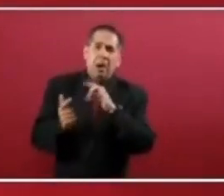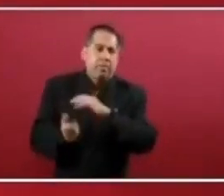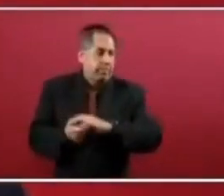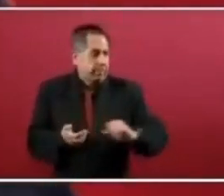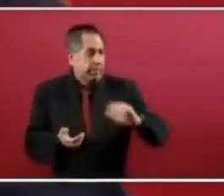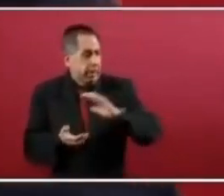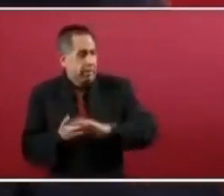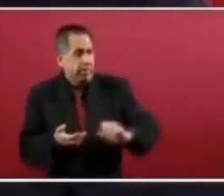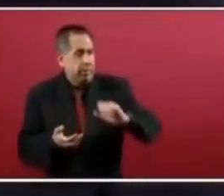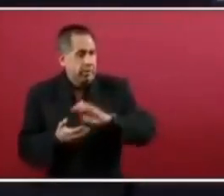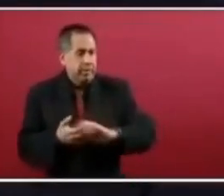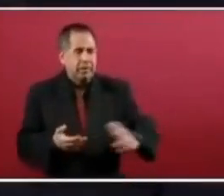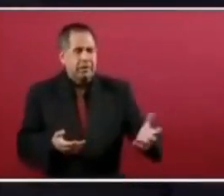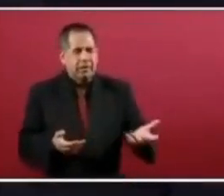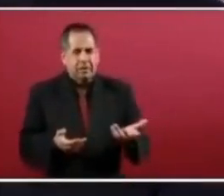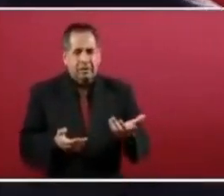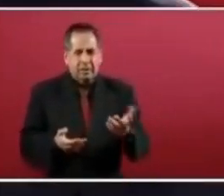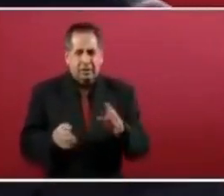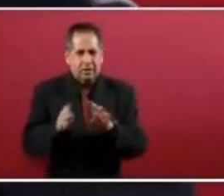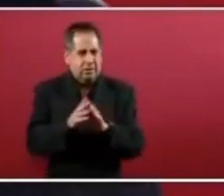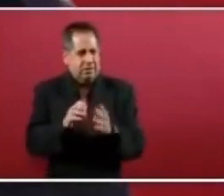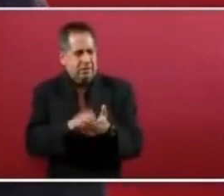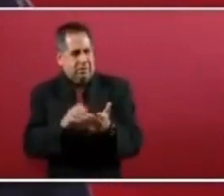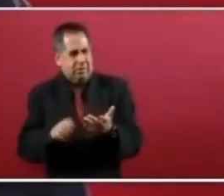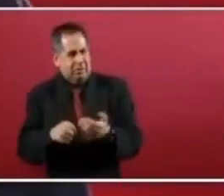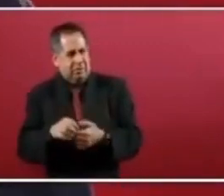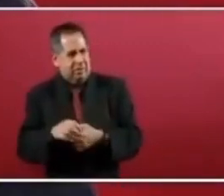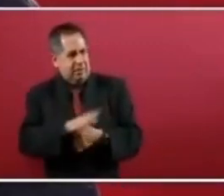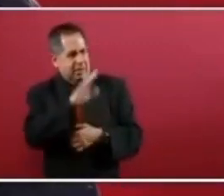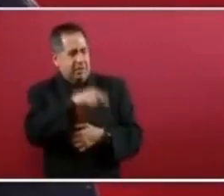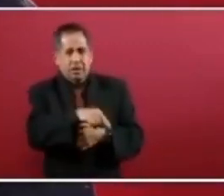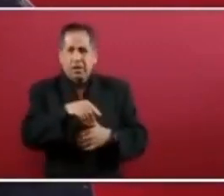a los templos, no puedo ir a la iglesia,